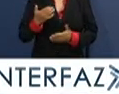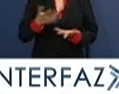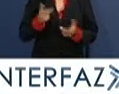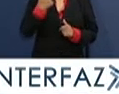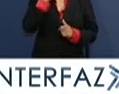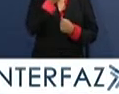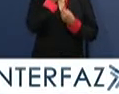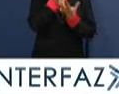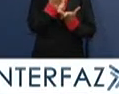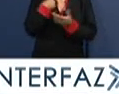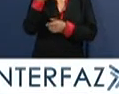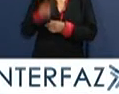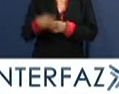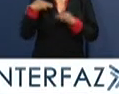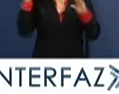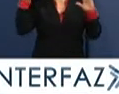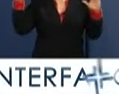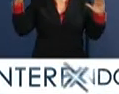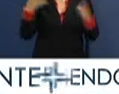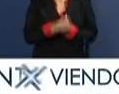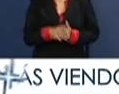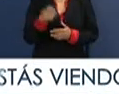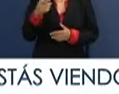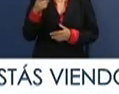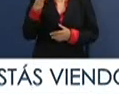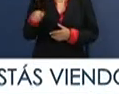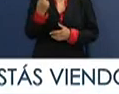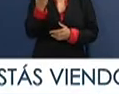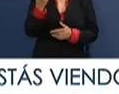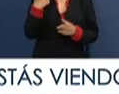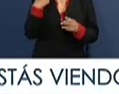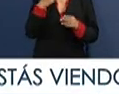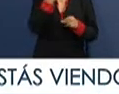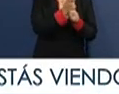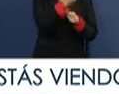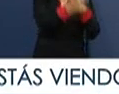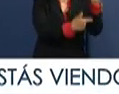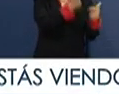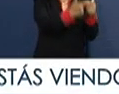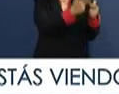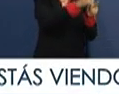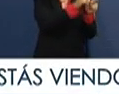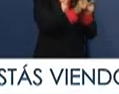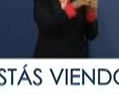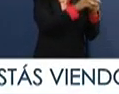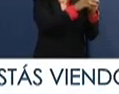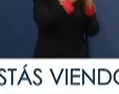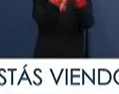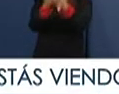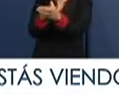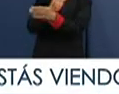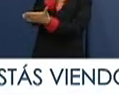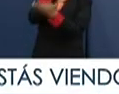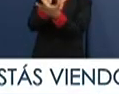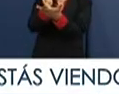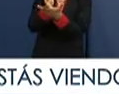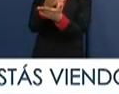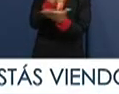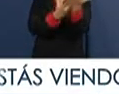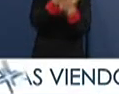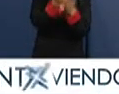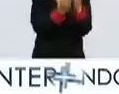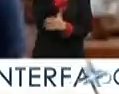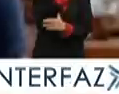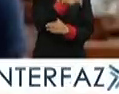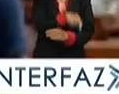quiero comentarles que fue algo increíble. Fui parte de la primera generación de que salió este programa, fue